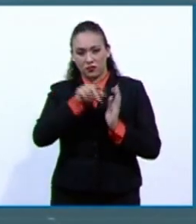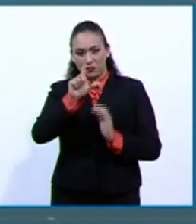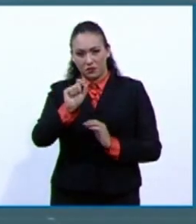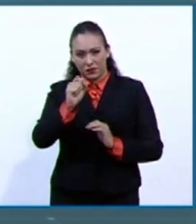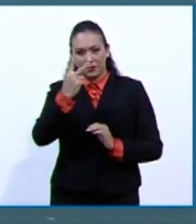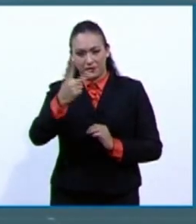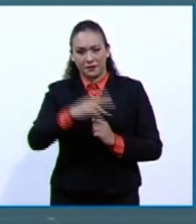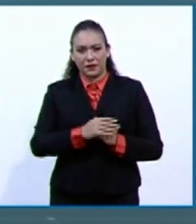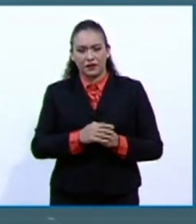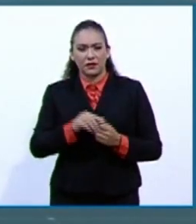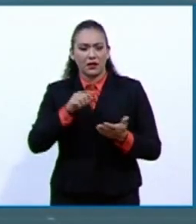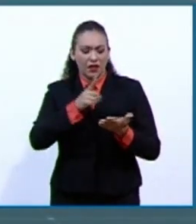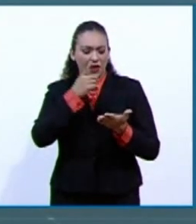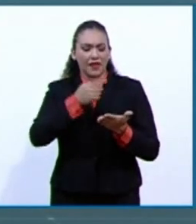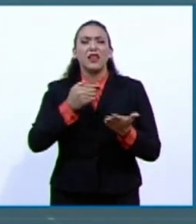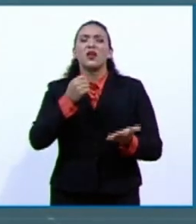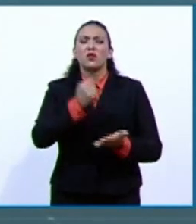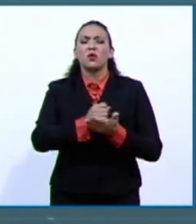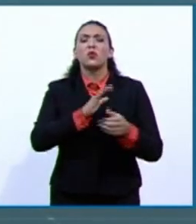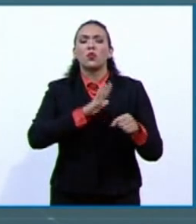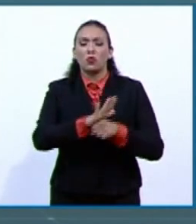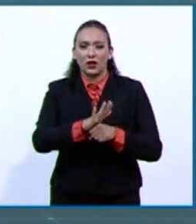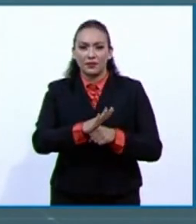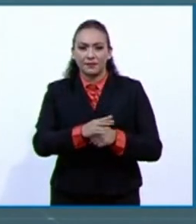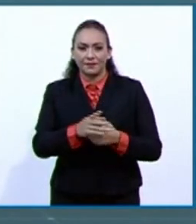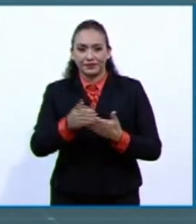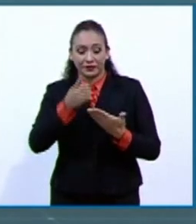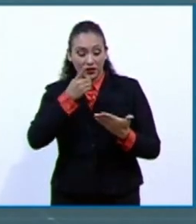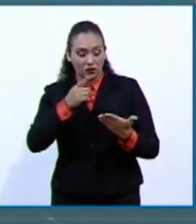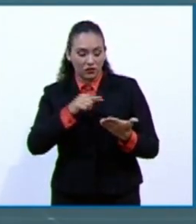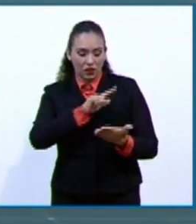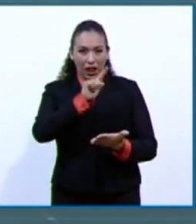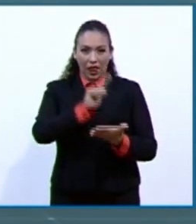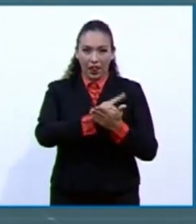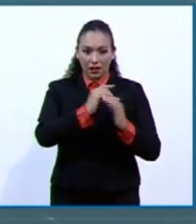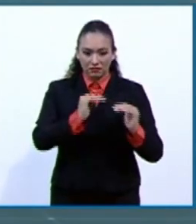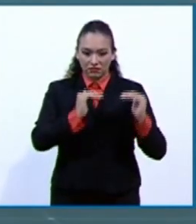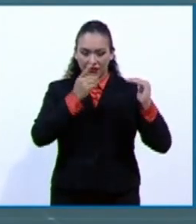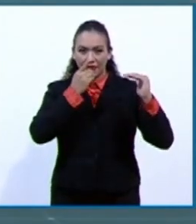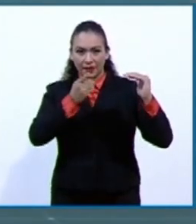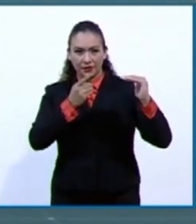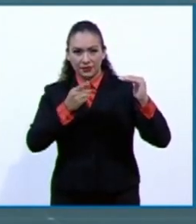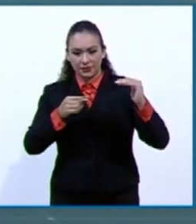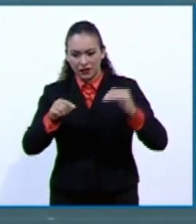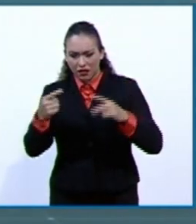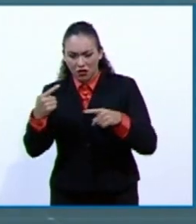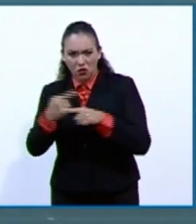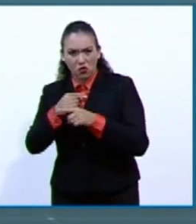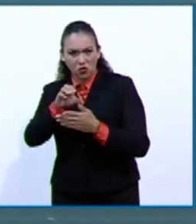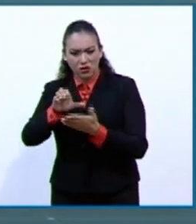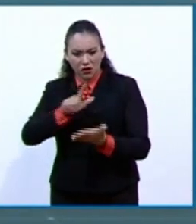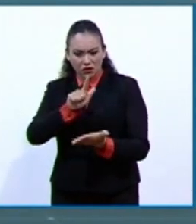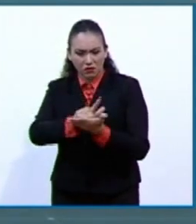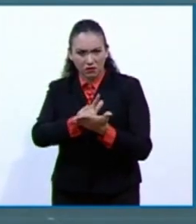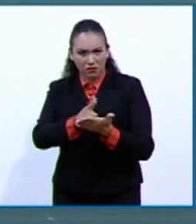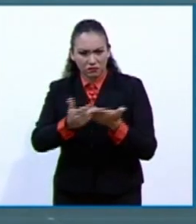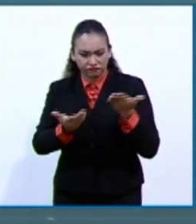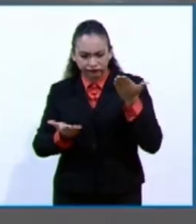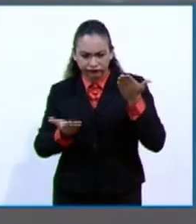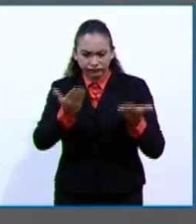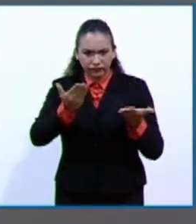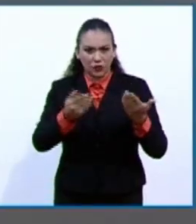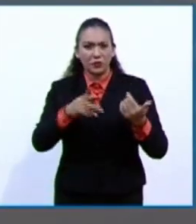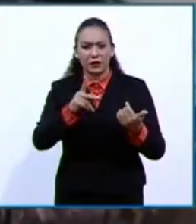137/2022, llevando lo que declaró inválido o contrario a la ley suprema a la propia Carta Magna. Pero la reforma va más